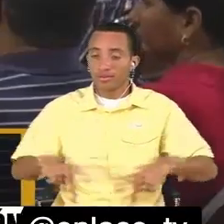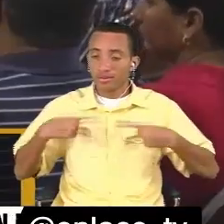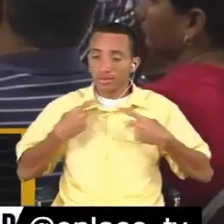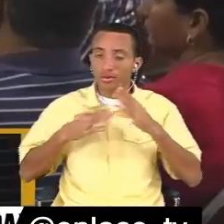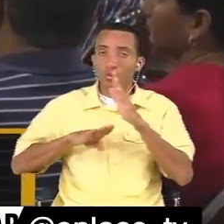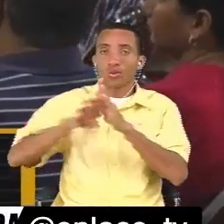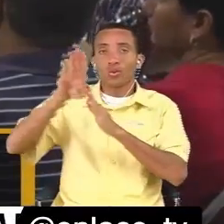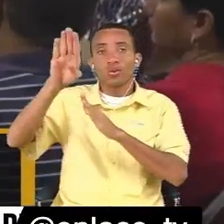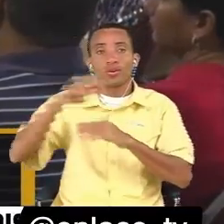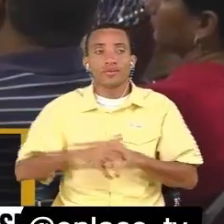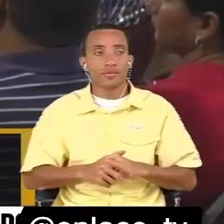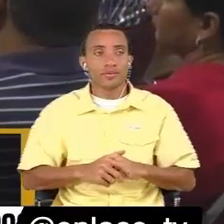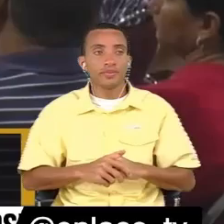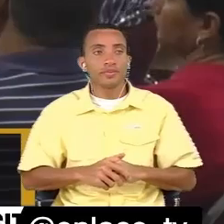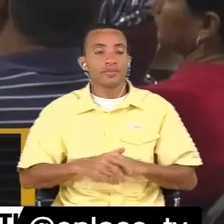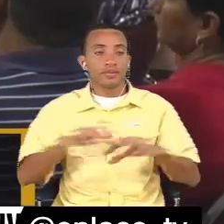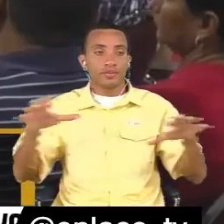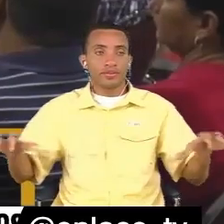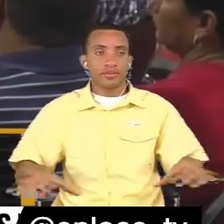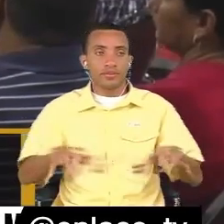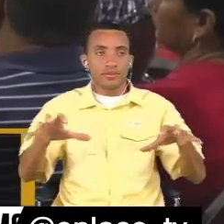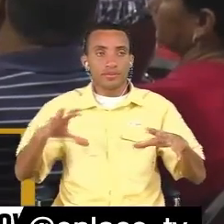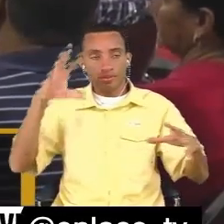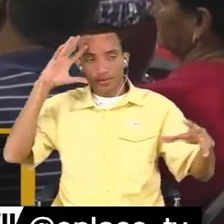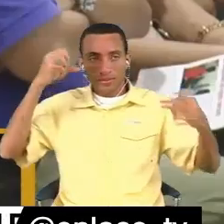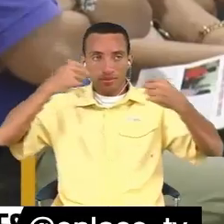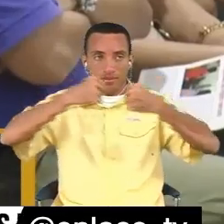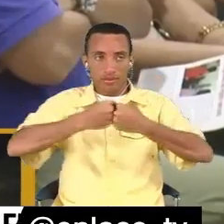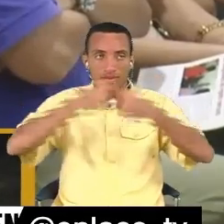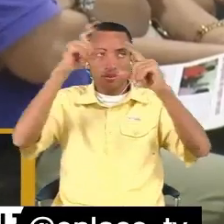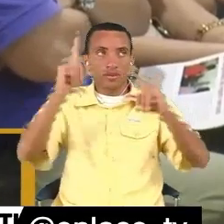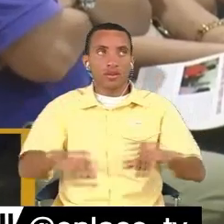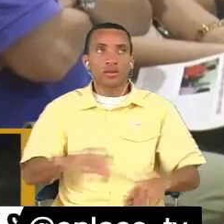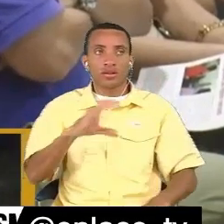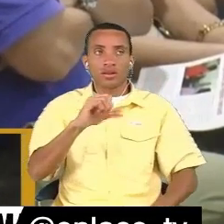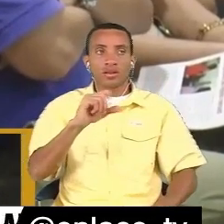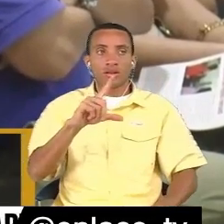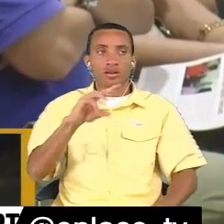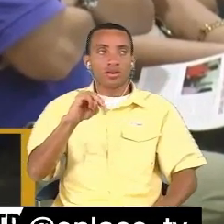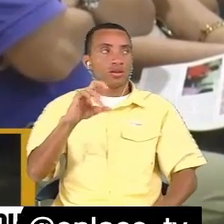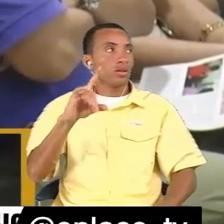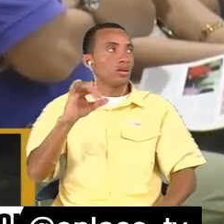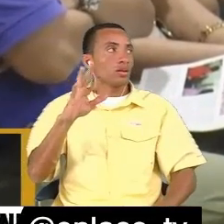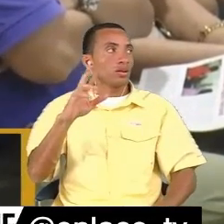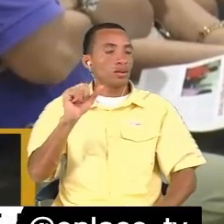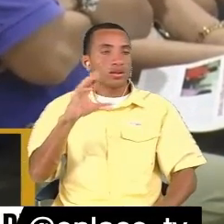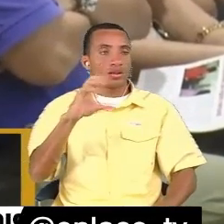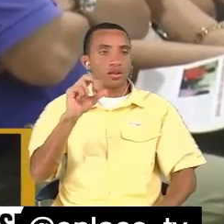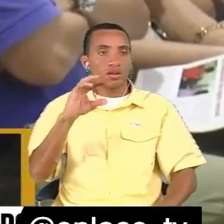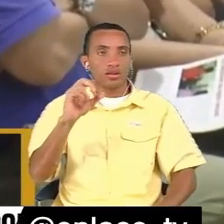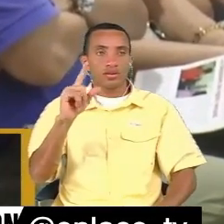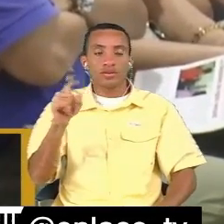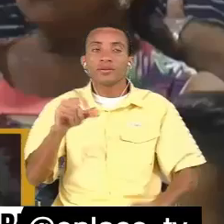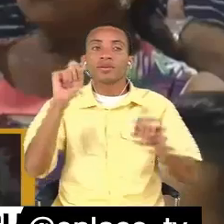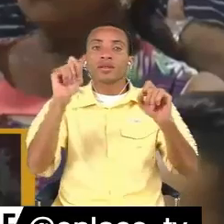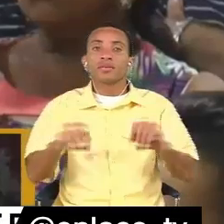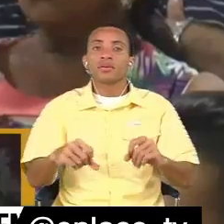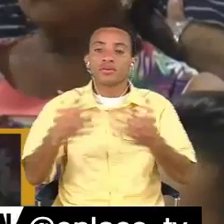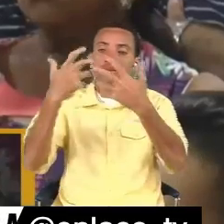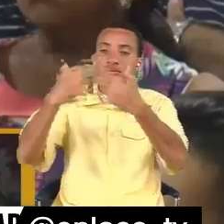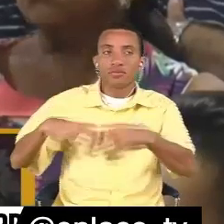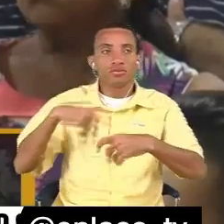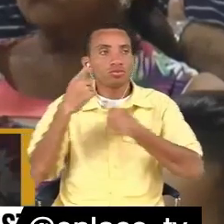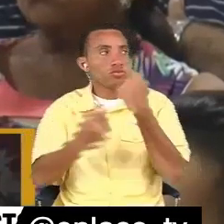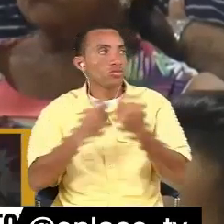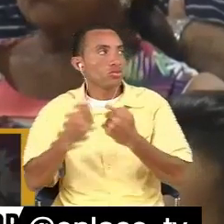En la actualidad el FORCAP tiene un convenio con la oficina de Comultrasan ubicada en el barrio Versalles, mediante el cual los pequeños empresarios pueden